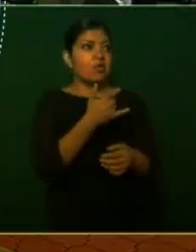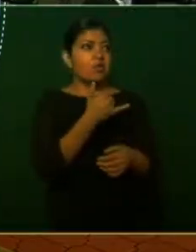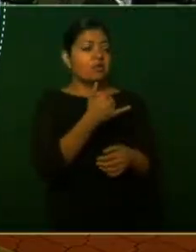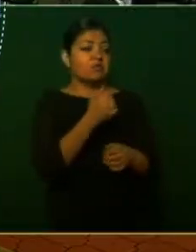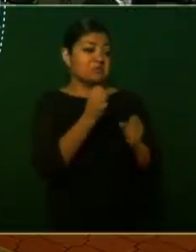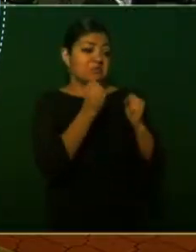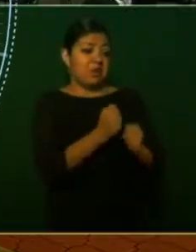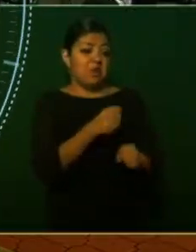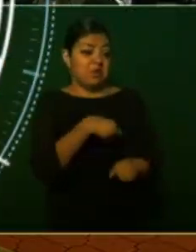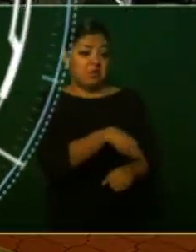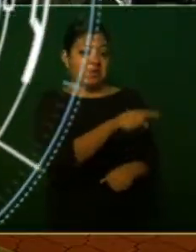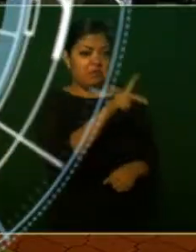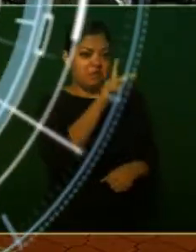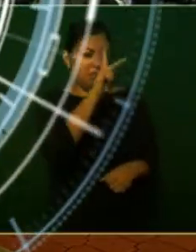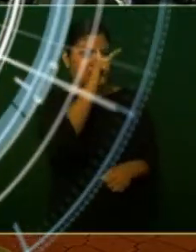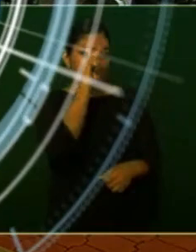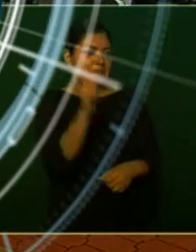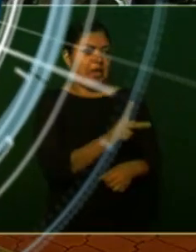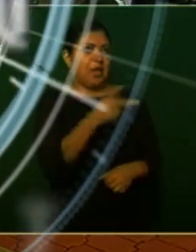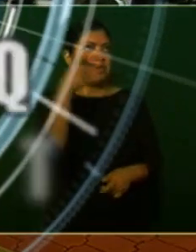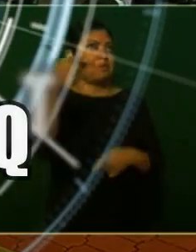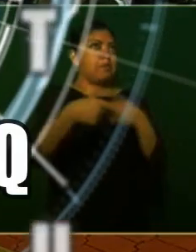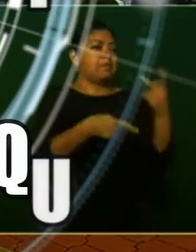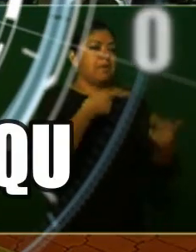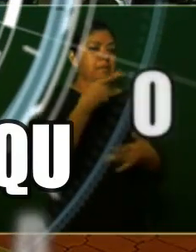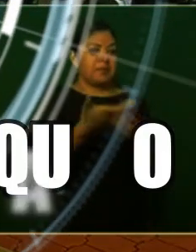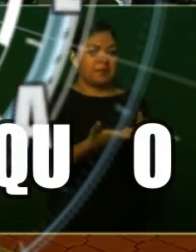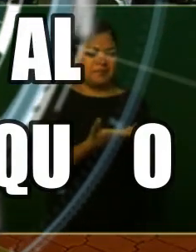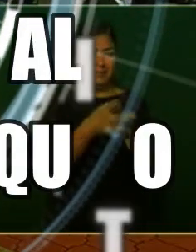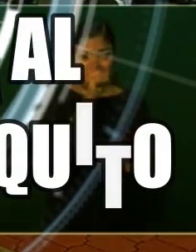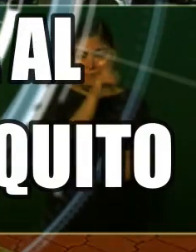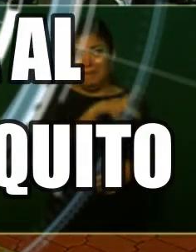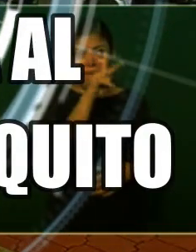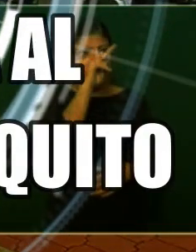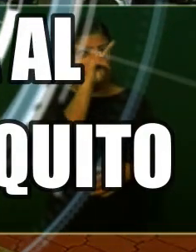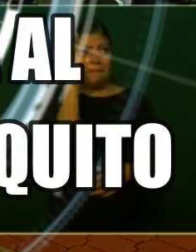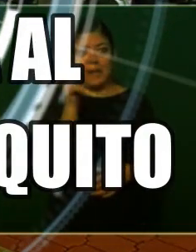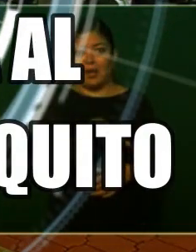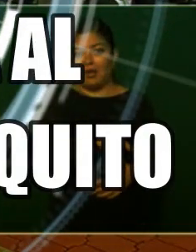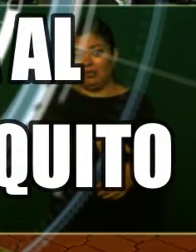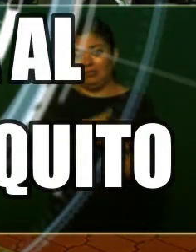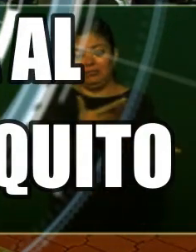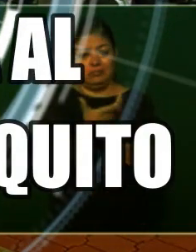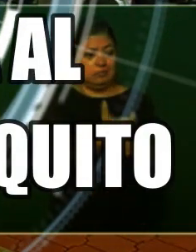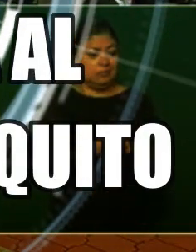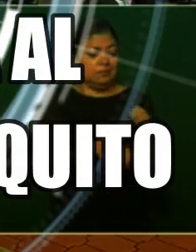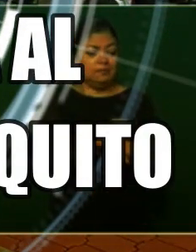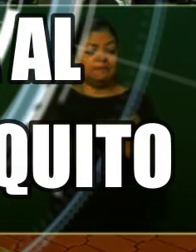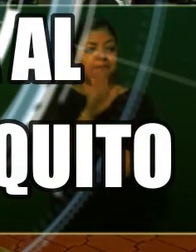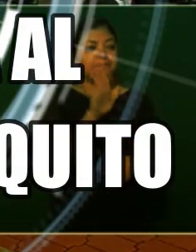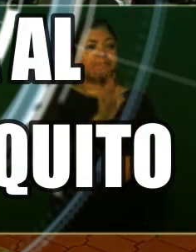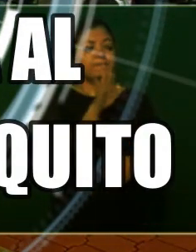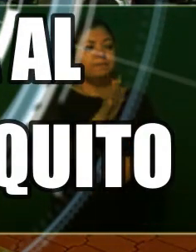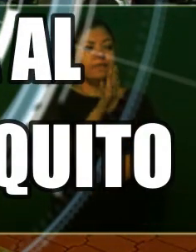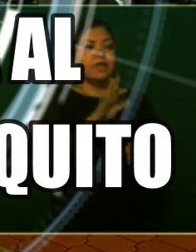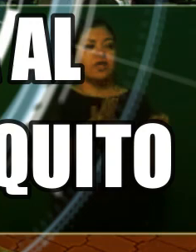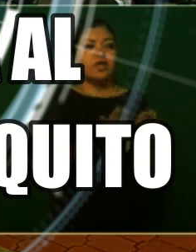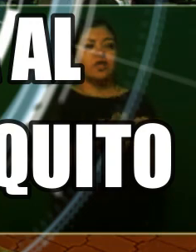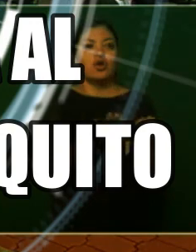nos va a ir muy mal, mucho, mucho, muy mal, como si